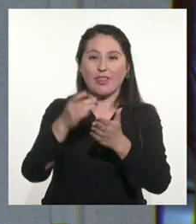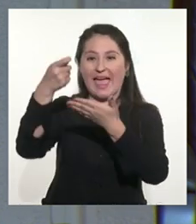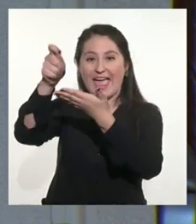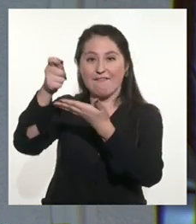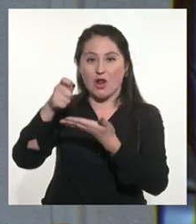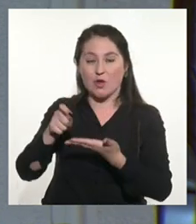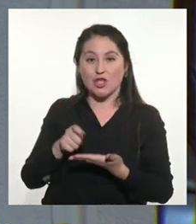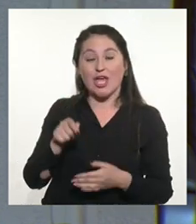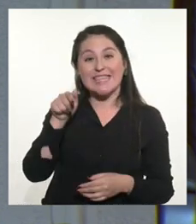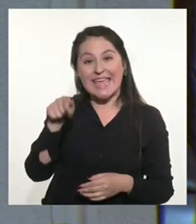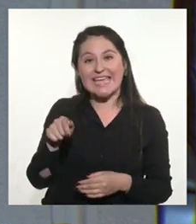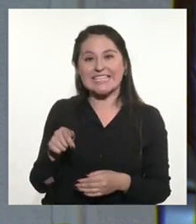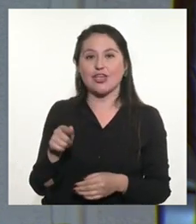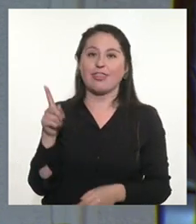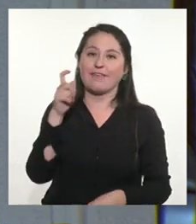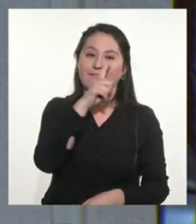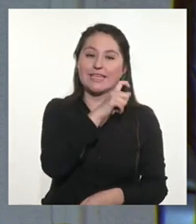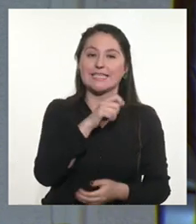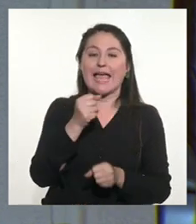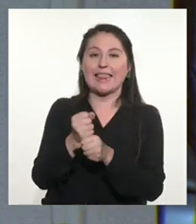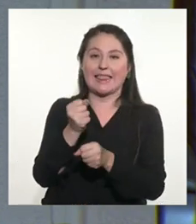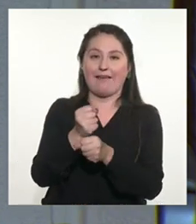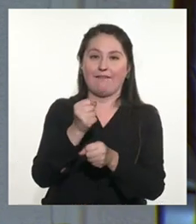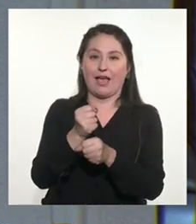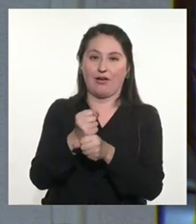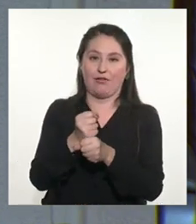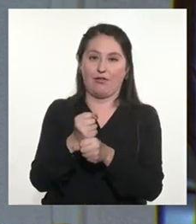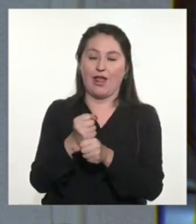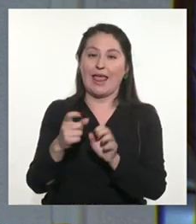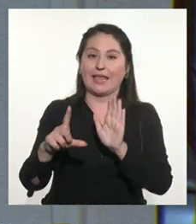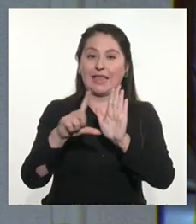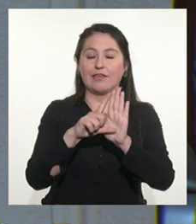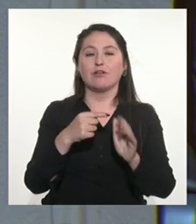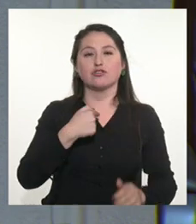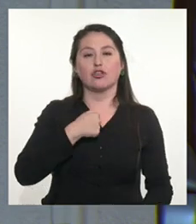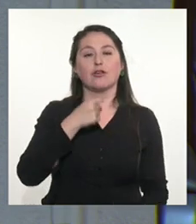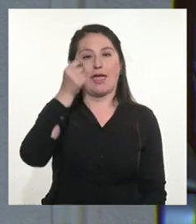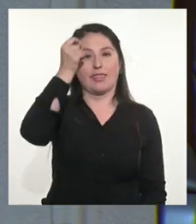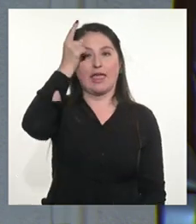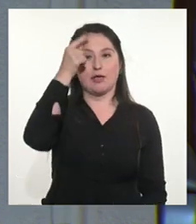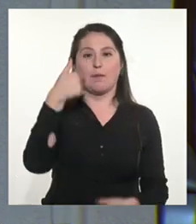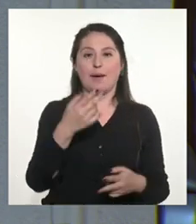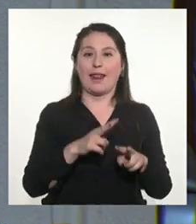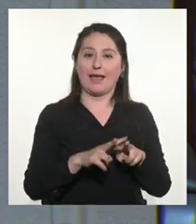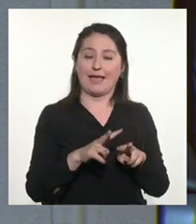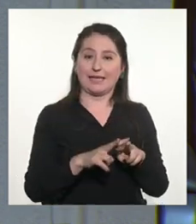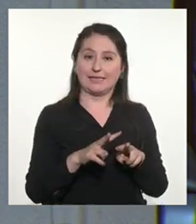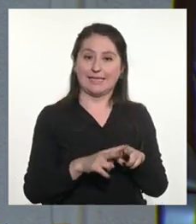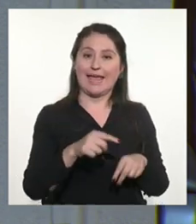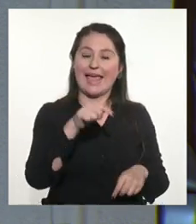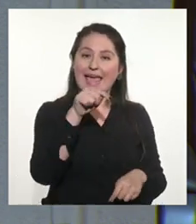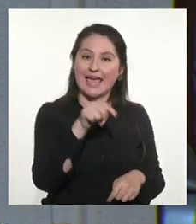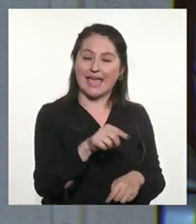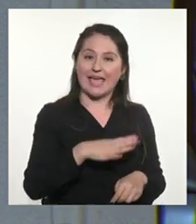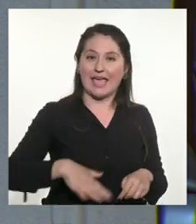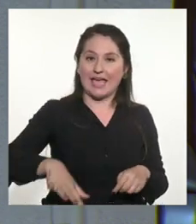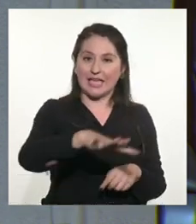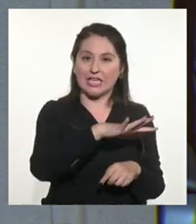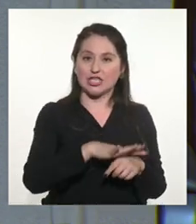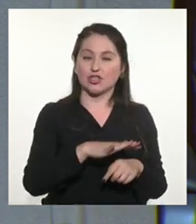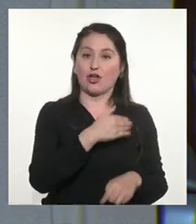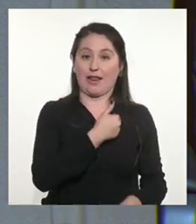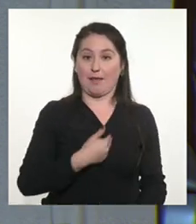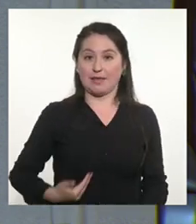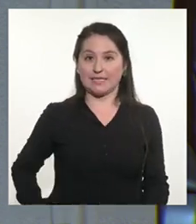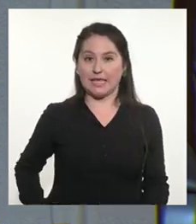dificultaría el trabajo legislativo los parlamentarios en consecuencia nosotros nos pareció razonable al menos para establecer esa obligación en el ejecutivo y que el